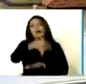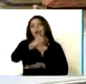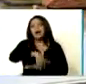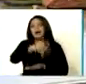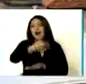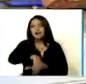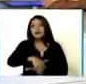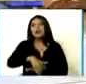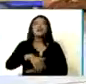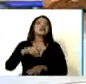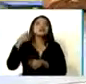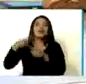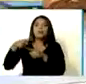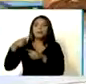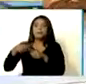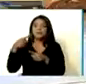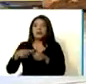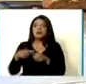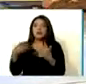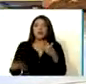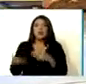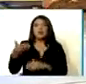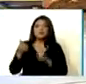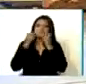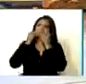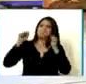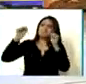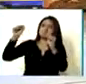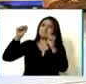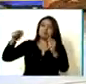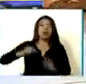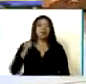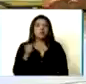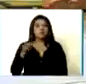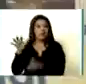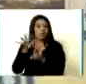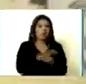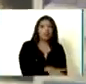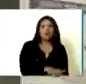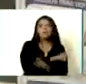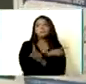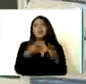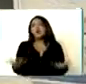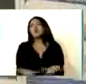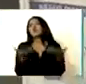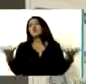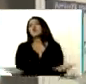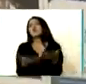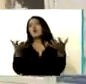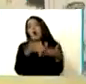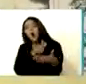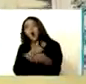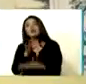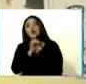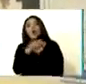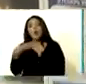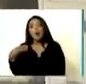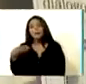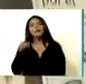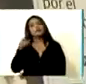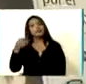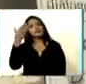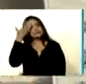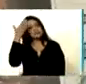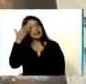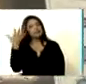Atenas y otras ciudades importantes de Grecia a protestar. La policía los reprimió y por eso candela contra Obama. ¿Sabe lo que ha